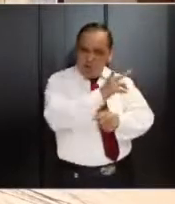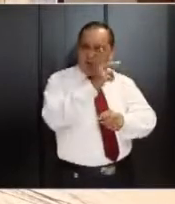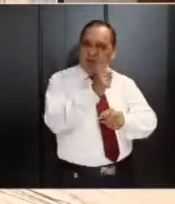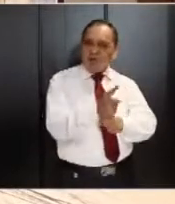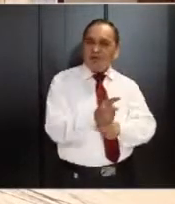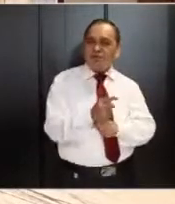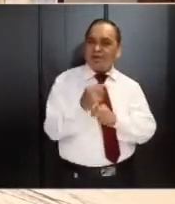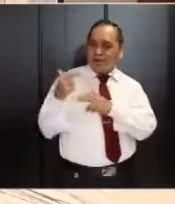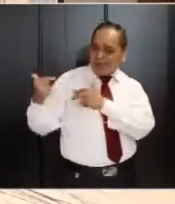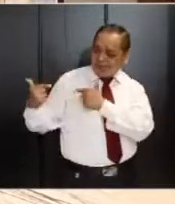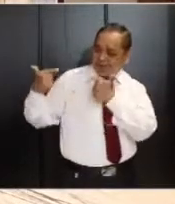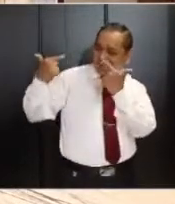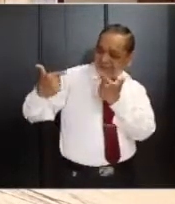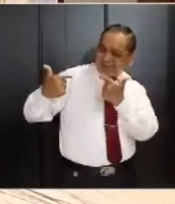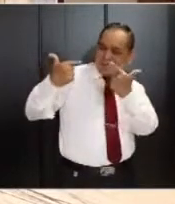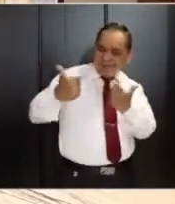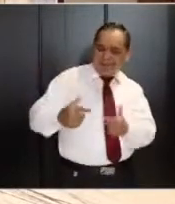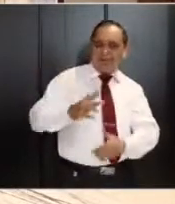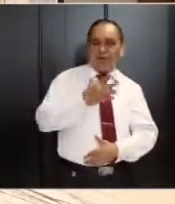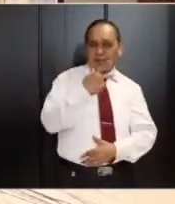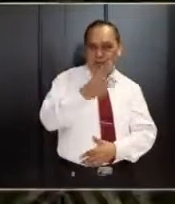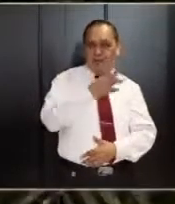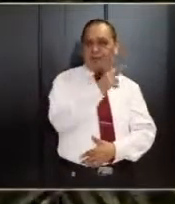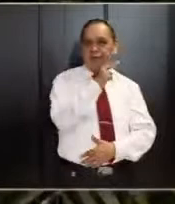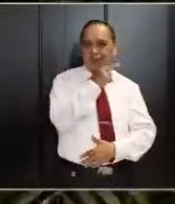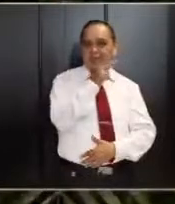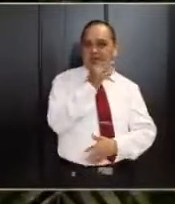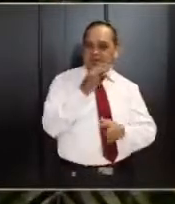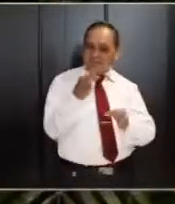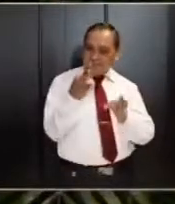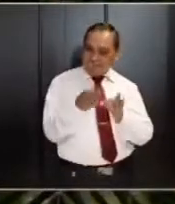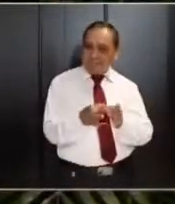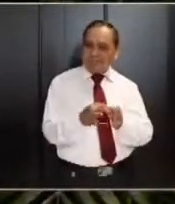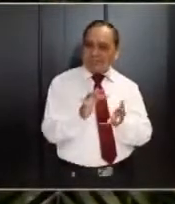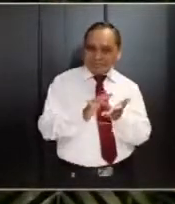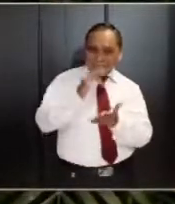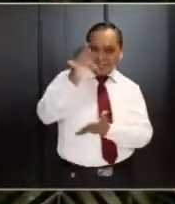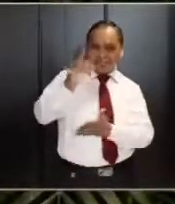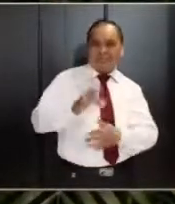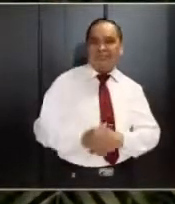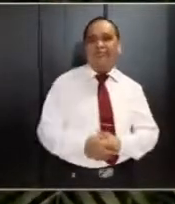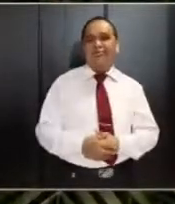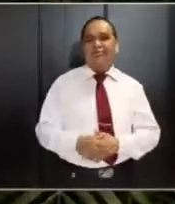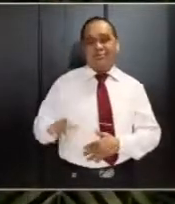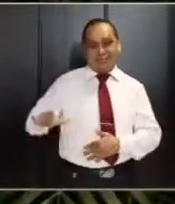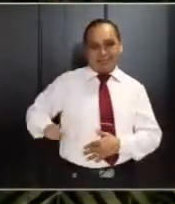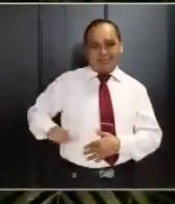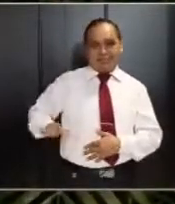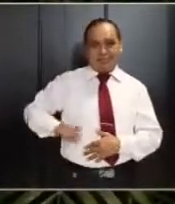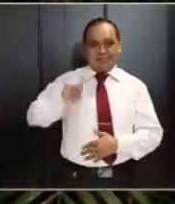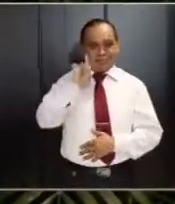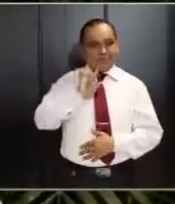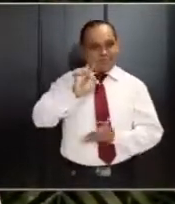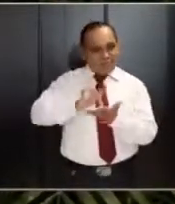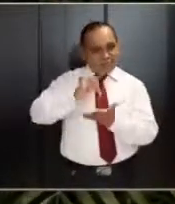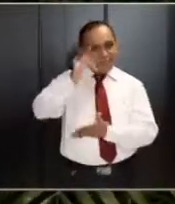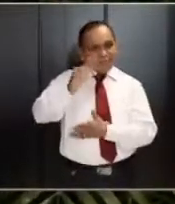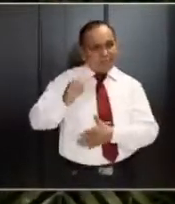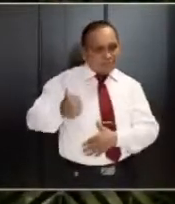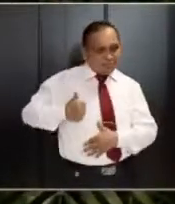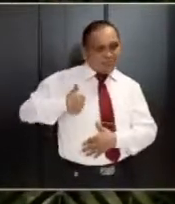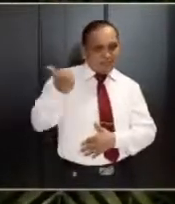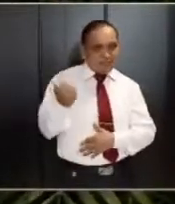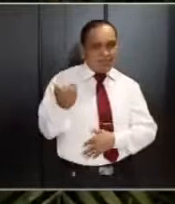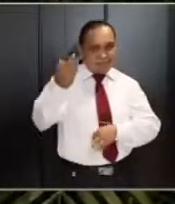el mejor legado que nos dejó tu padre. Muchas gracias, Carlitos. Gracias a usted, gobernadora, por la oportunidad. Y pues más